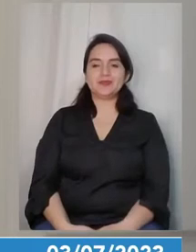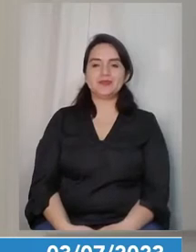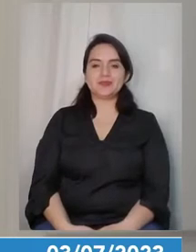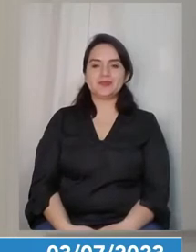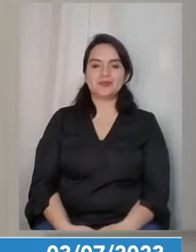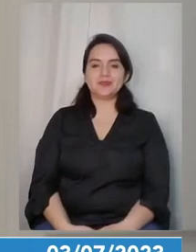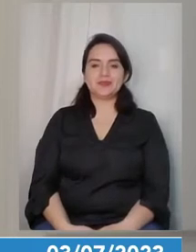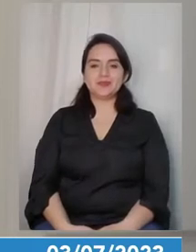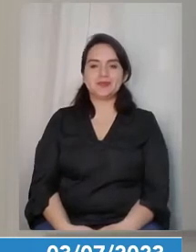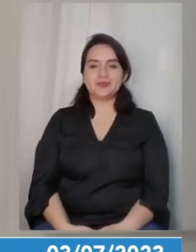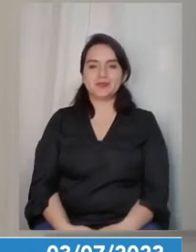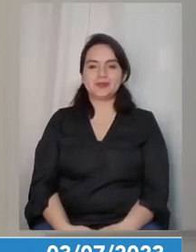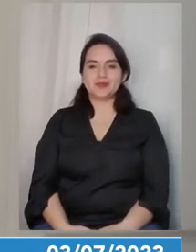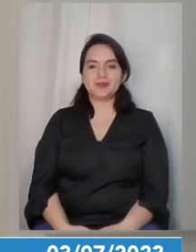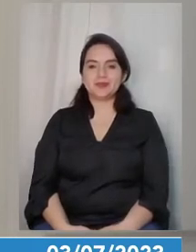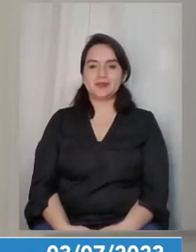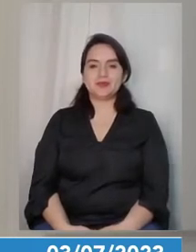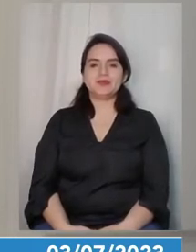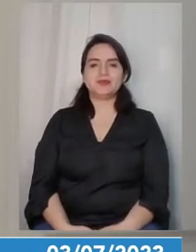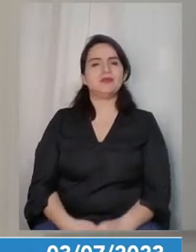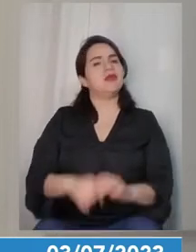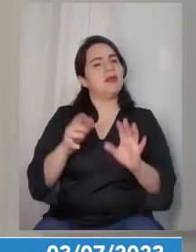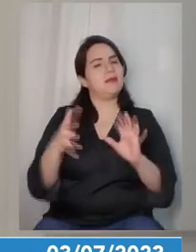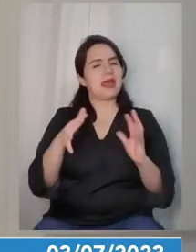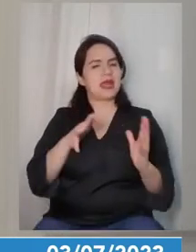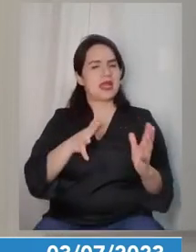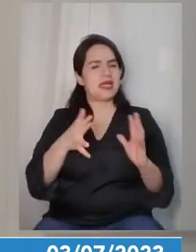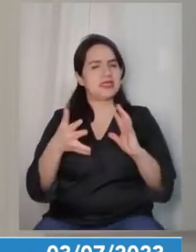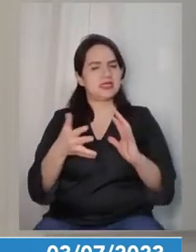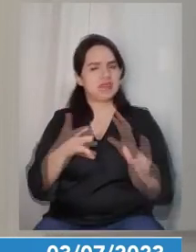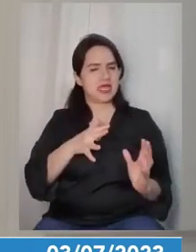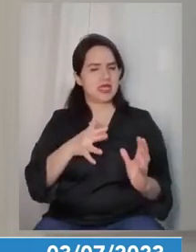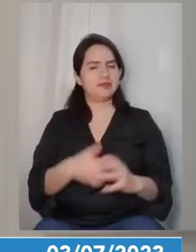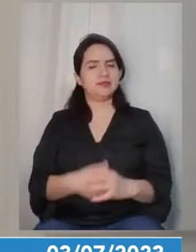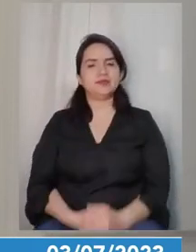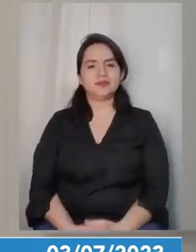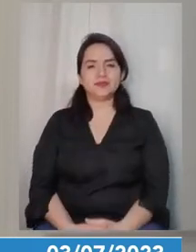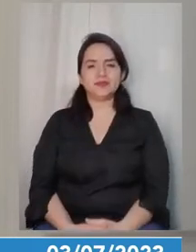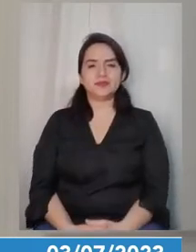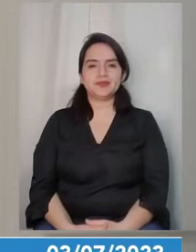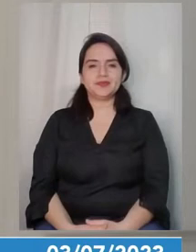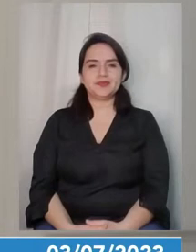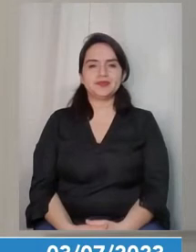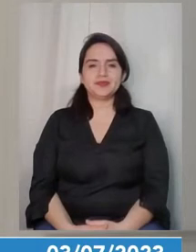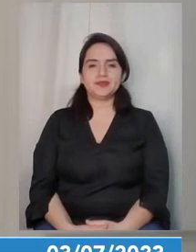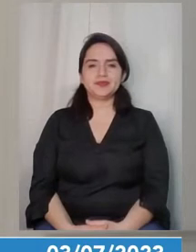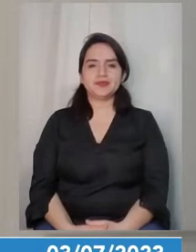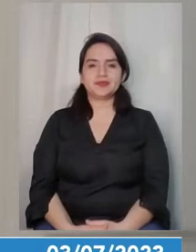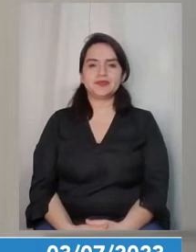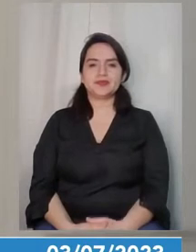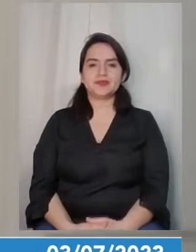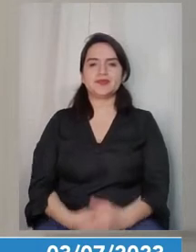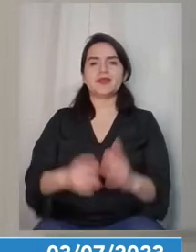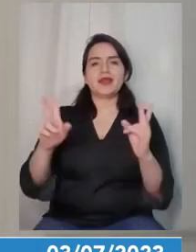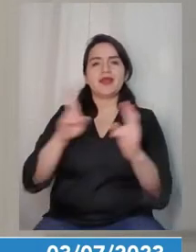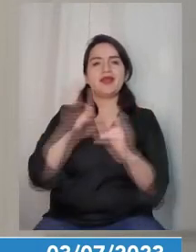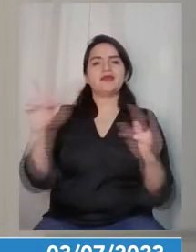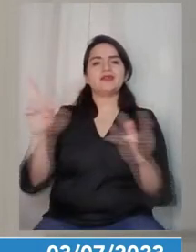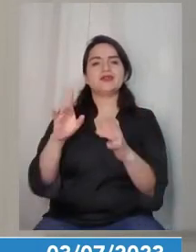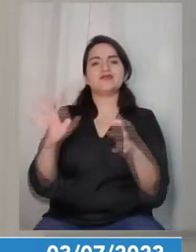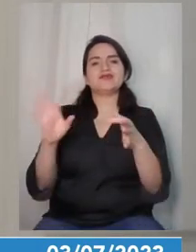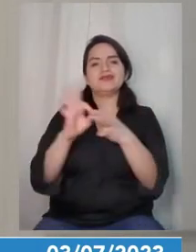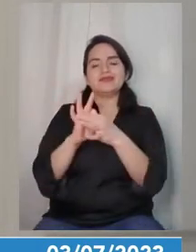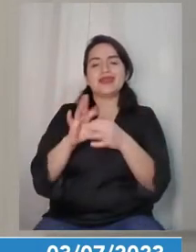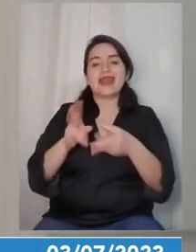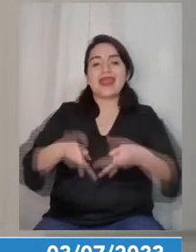pareciera, ¿no es cierto?, que el asimismo, ¿no es cierto?, tiene que relación con la realización de los derechos de la persona. Pero si uno